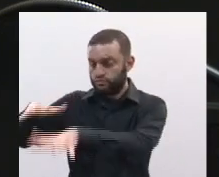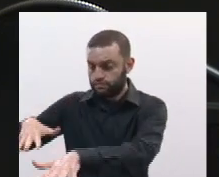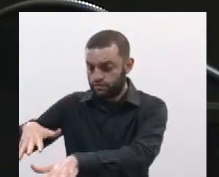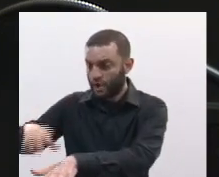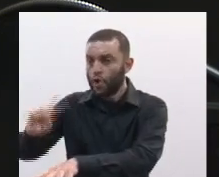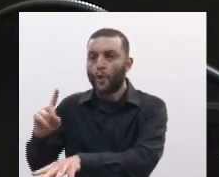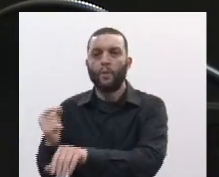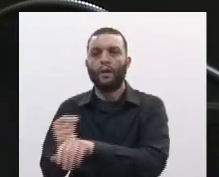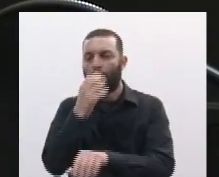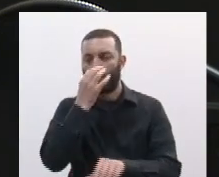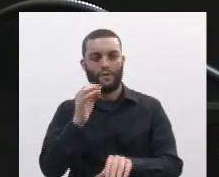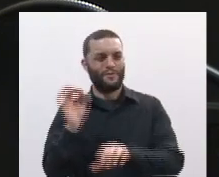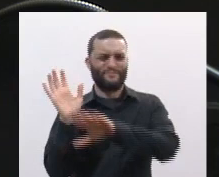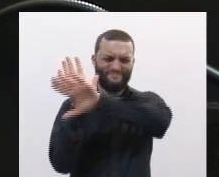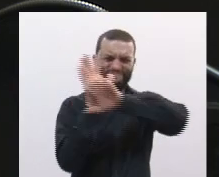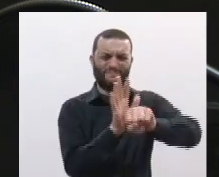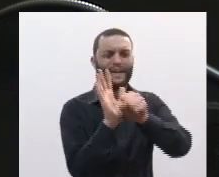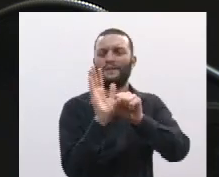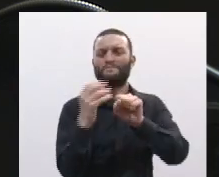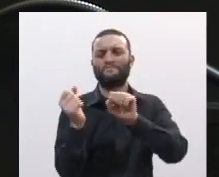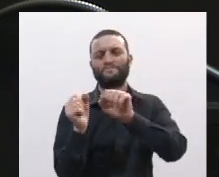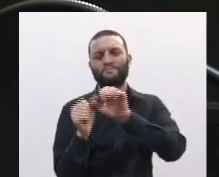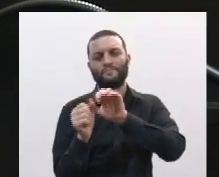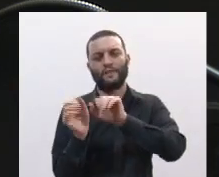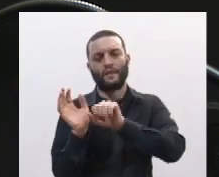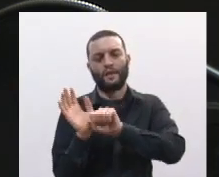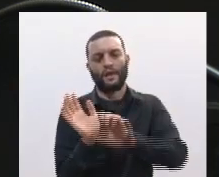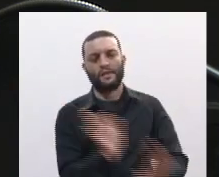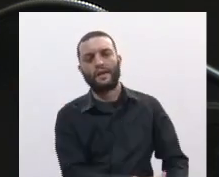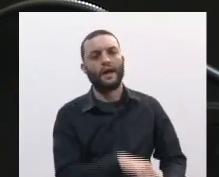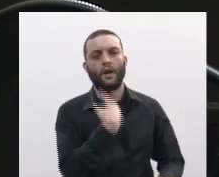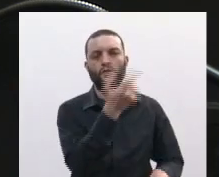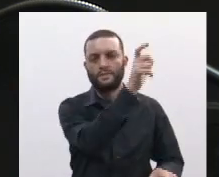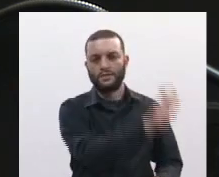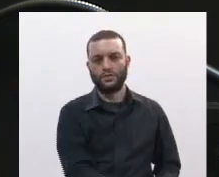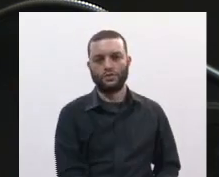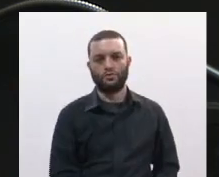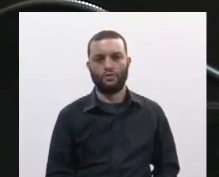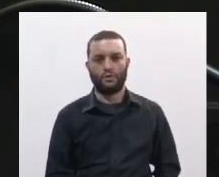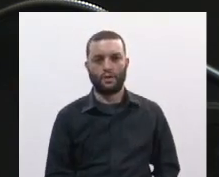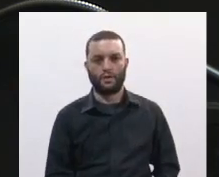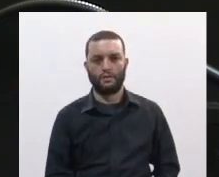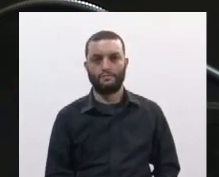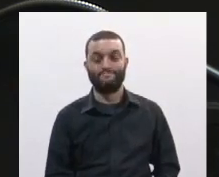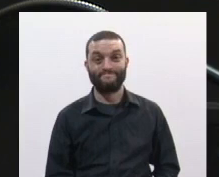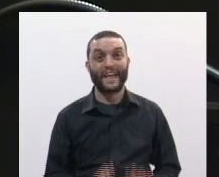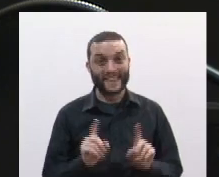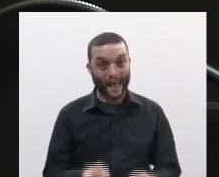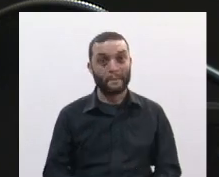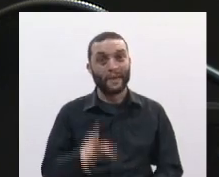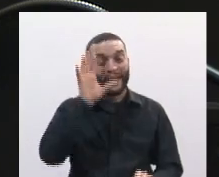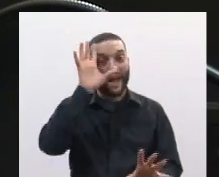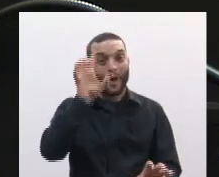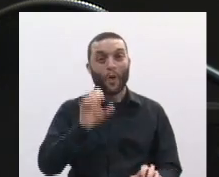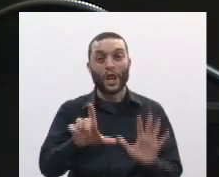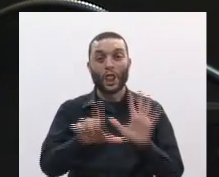terceros. Pero él con toda convicción y lo impuso, y fue algo que quedó. También lo recuerdo a él con la ley de